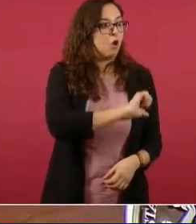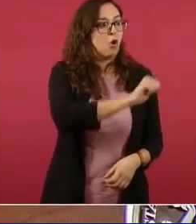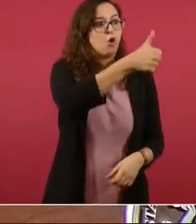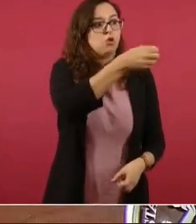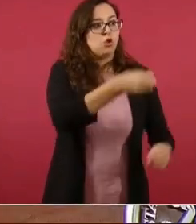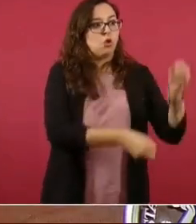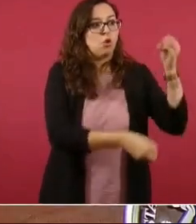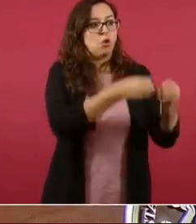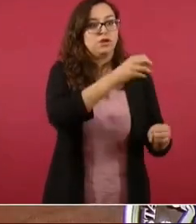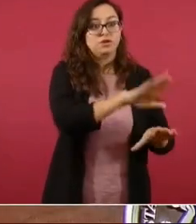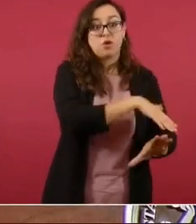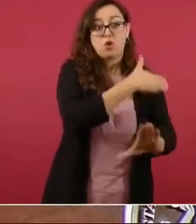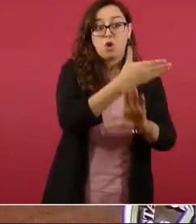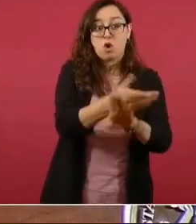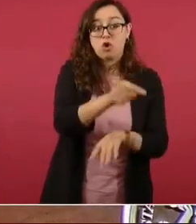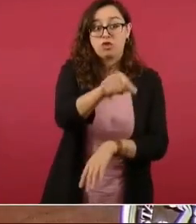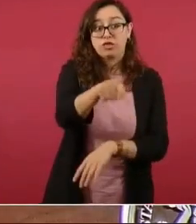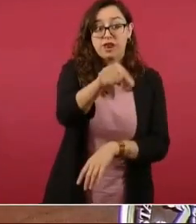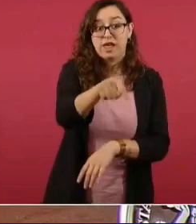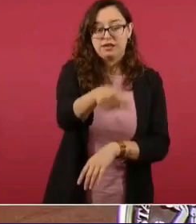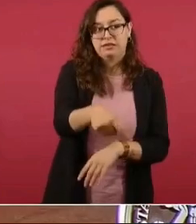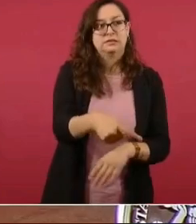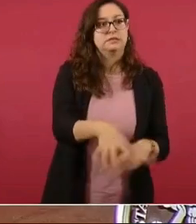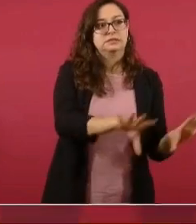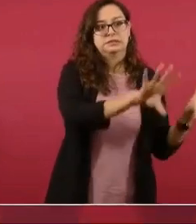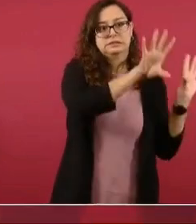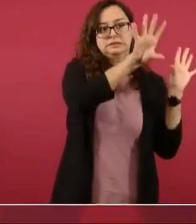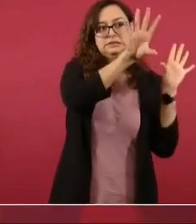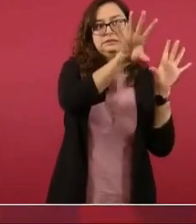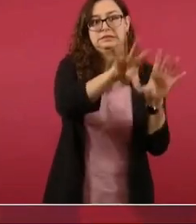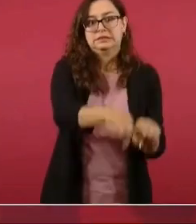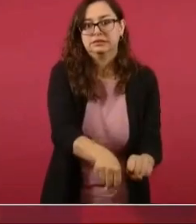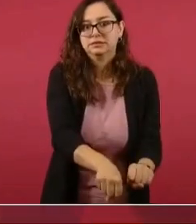Porque la orden es: déjese en libertad